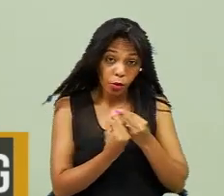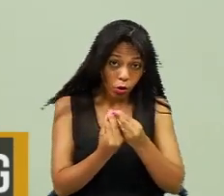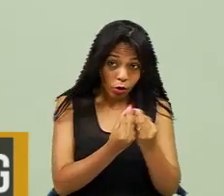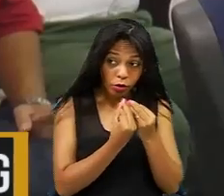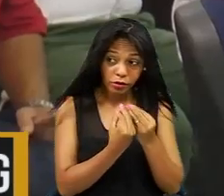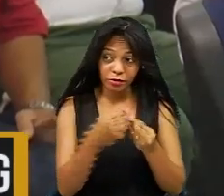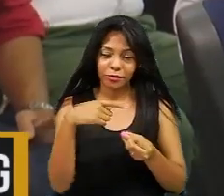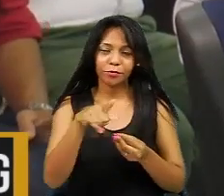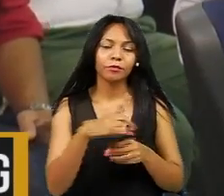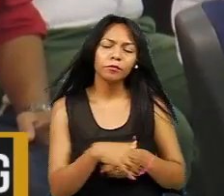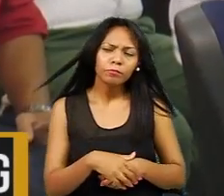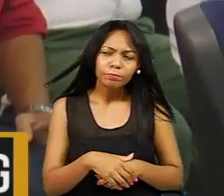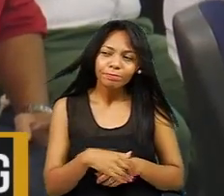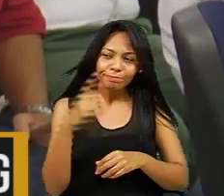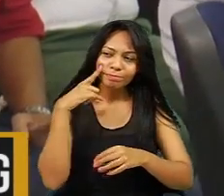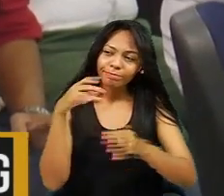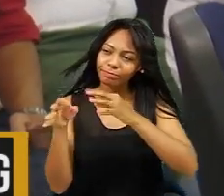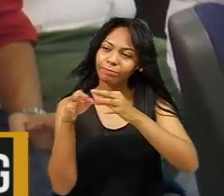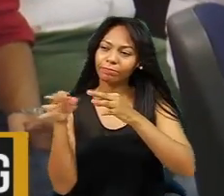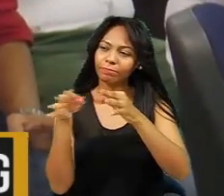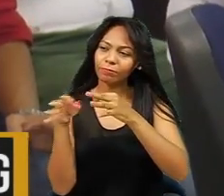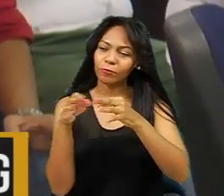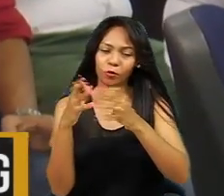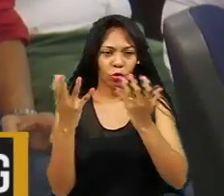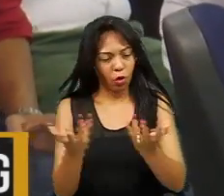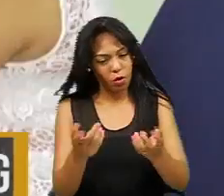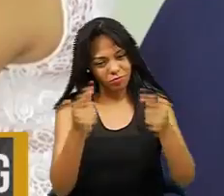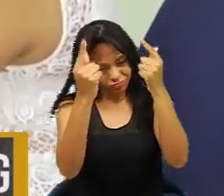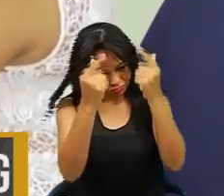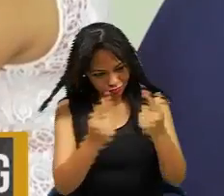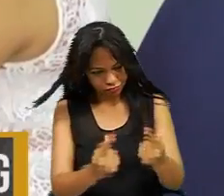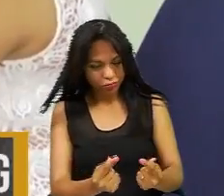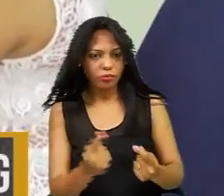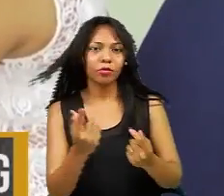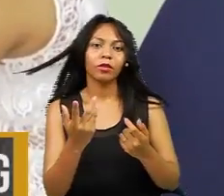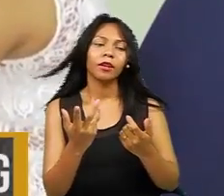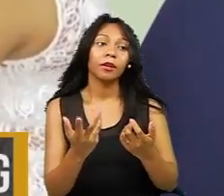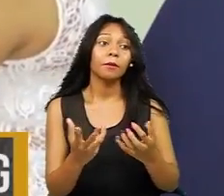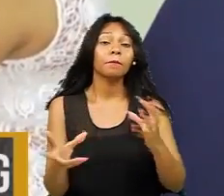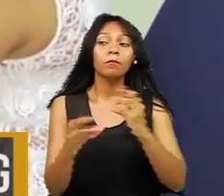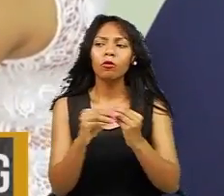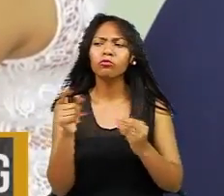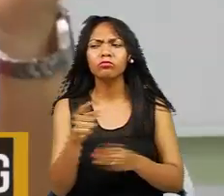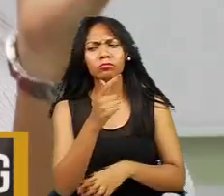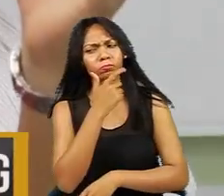más a fondo cuál es el tema de las cuentas y cómo perciben al rector.